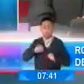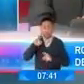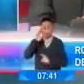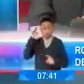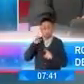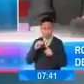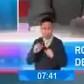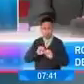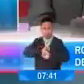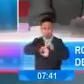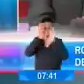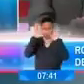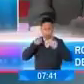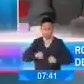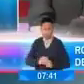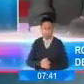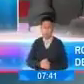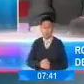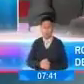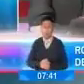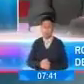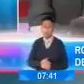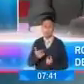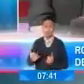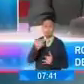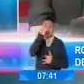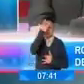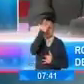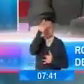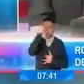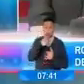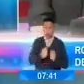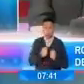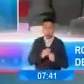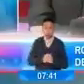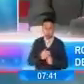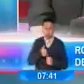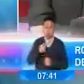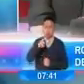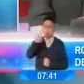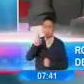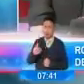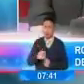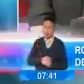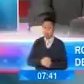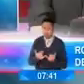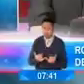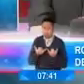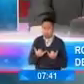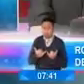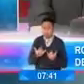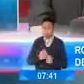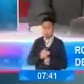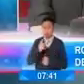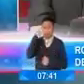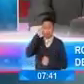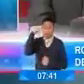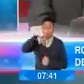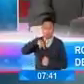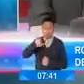muy potente, ha recibido un mensaje muy poderoso después de la pandemia. Me pregunto si hoy lo que pensamos sobre